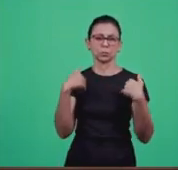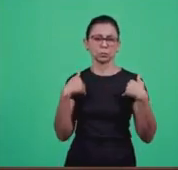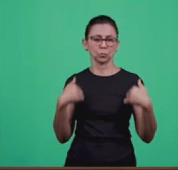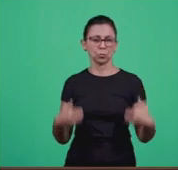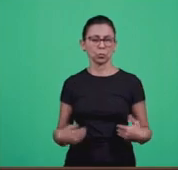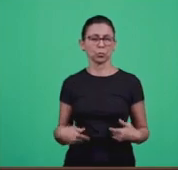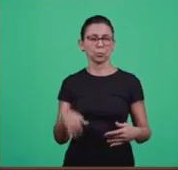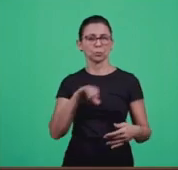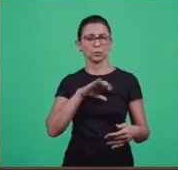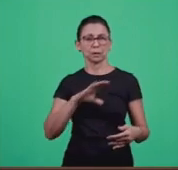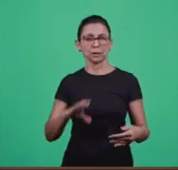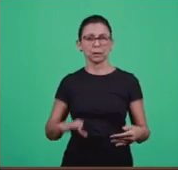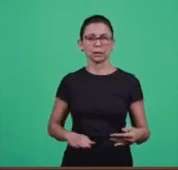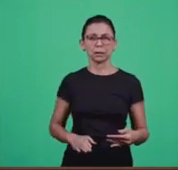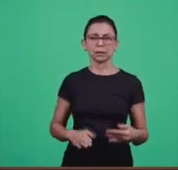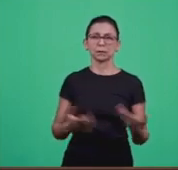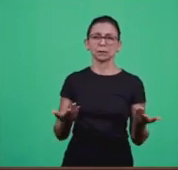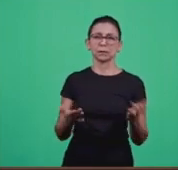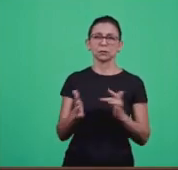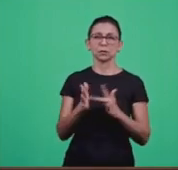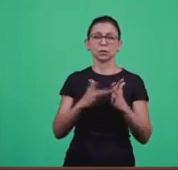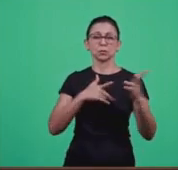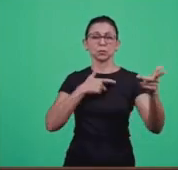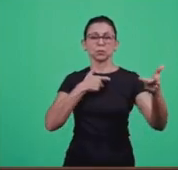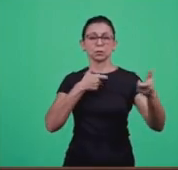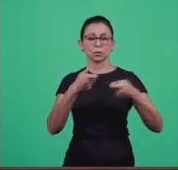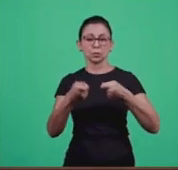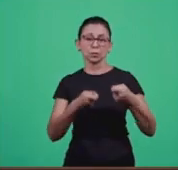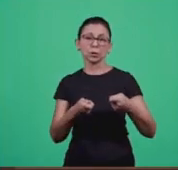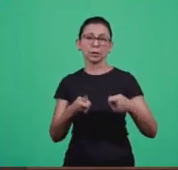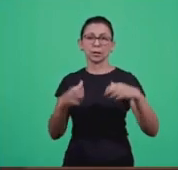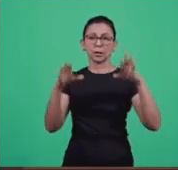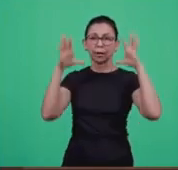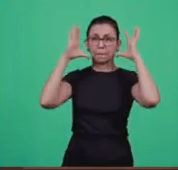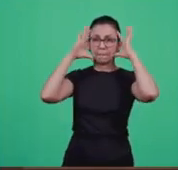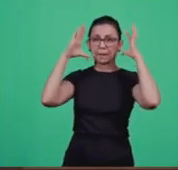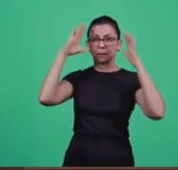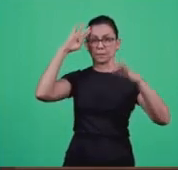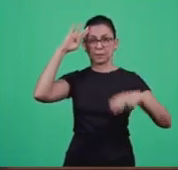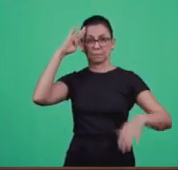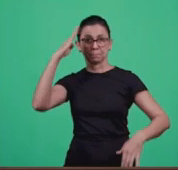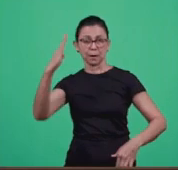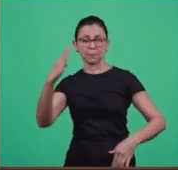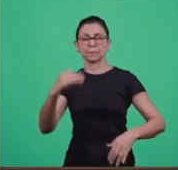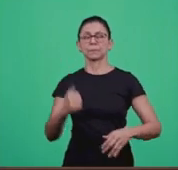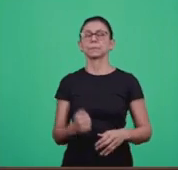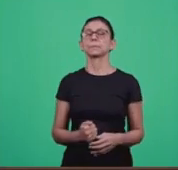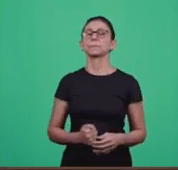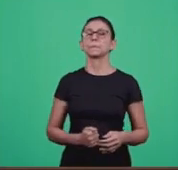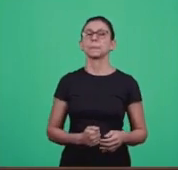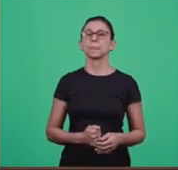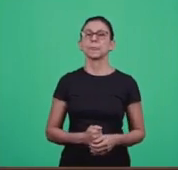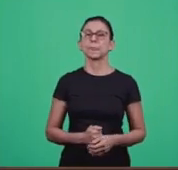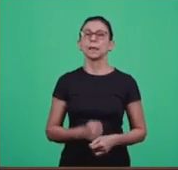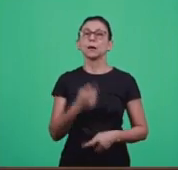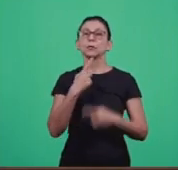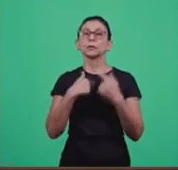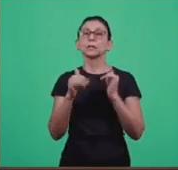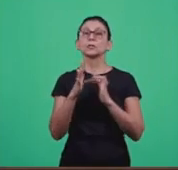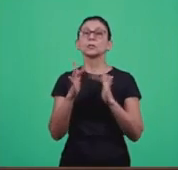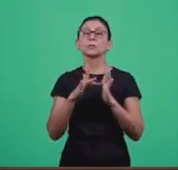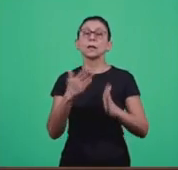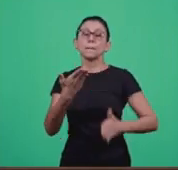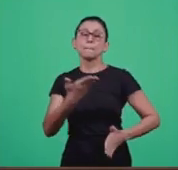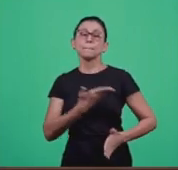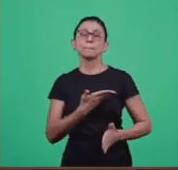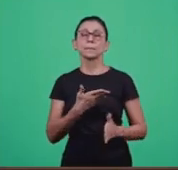Cristo, que es la iglesia del Señor, que es gobernada por Jesús. Jesús quería ser amigo de